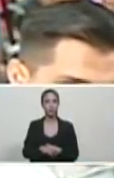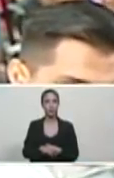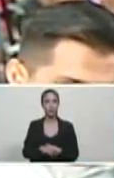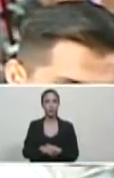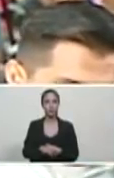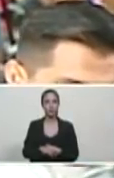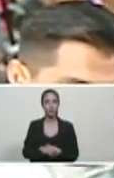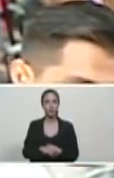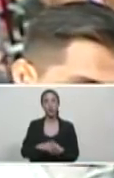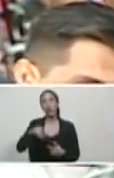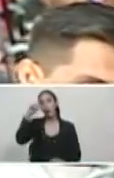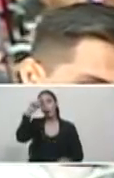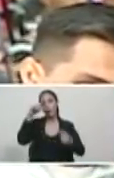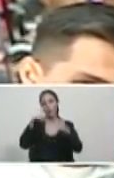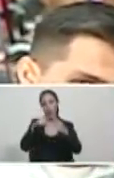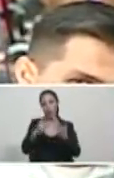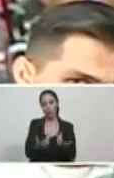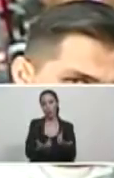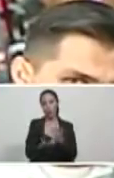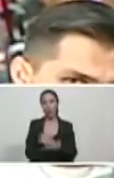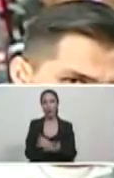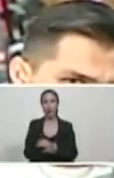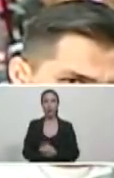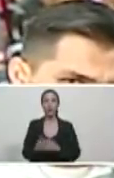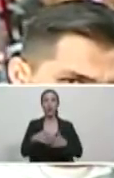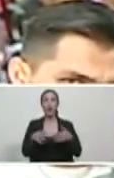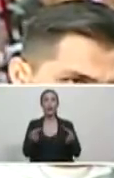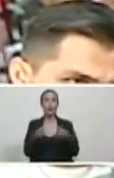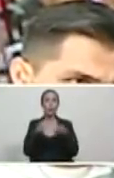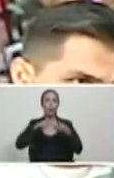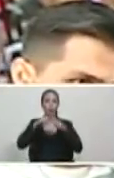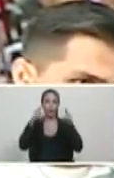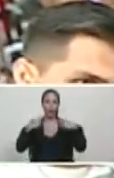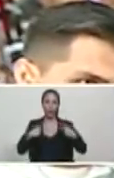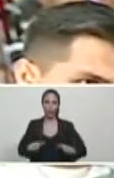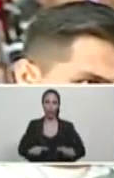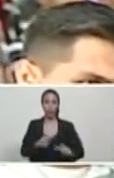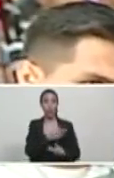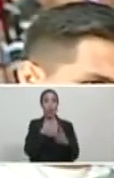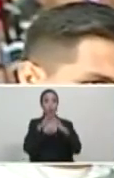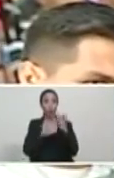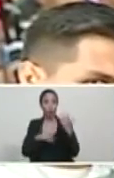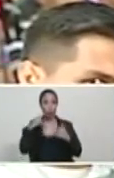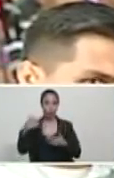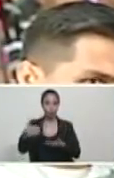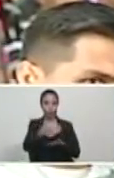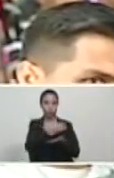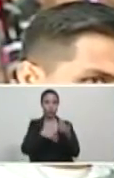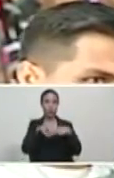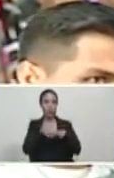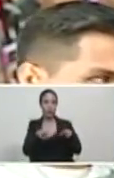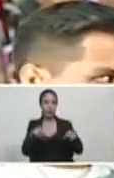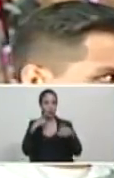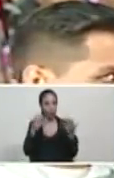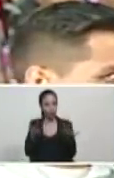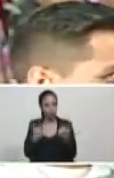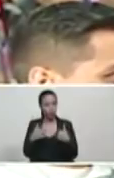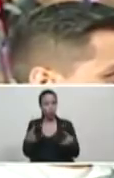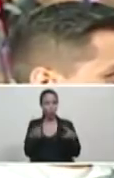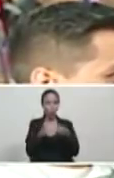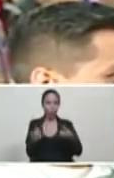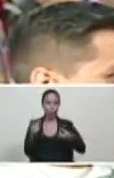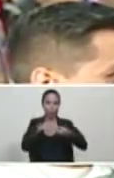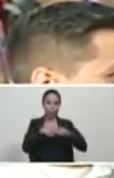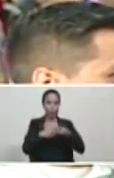nuestro viceministro Alexander Mimo Vargas, que dice: todos los niños y niñas de la patria son bienvenidos a la mini muchachada,